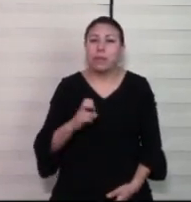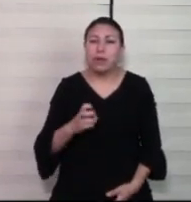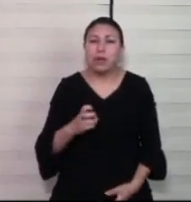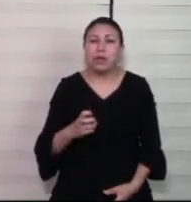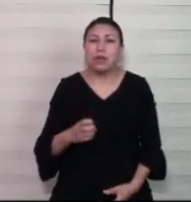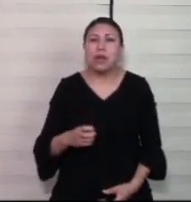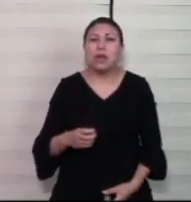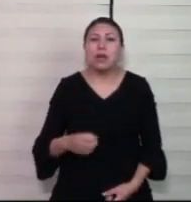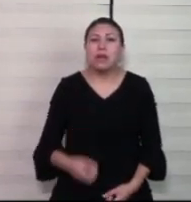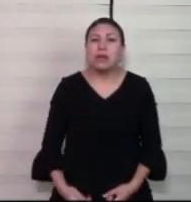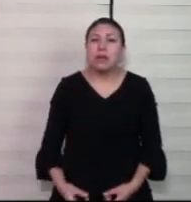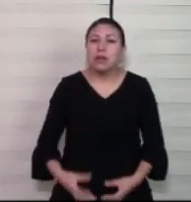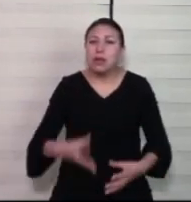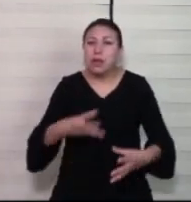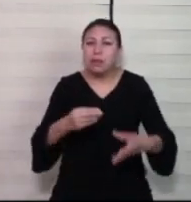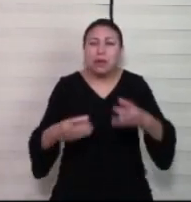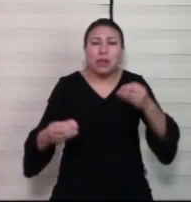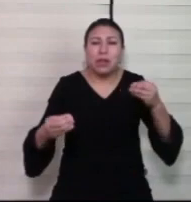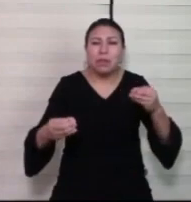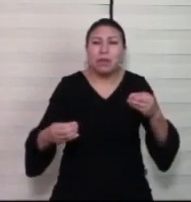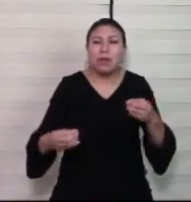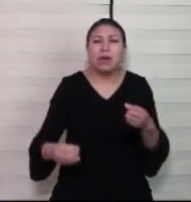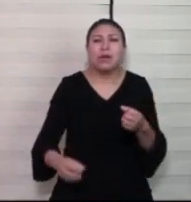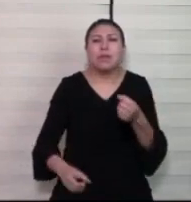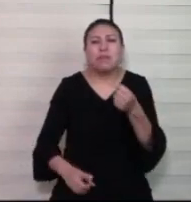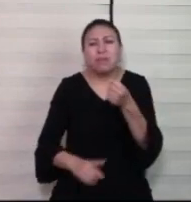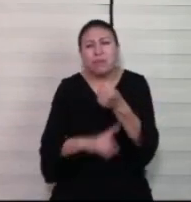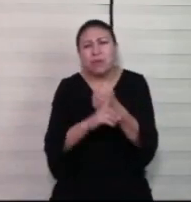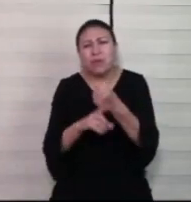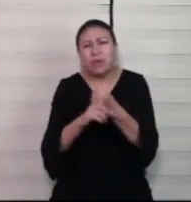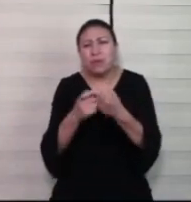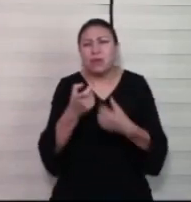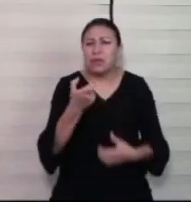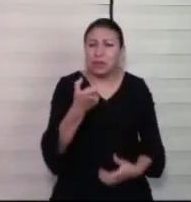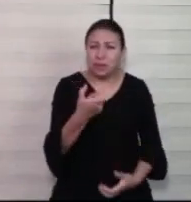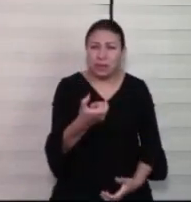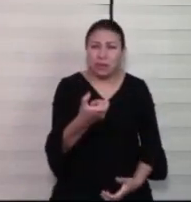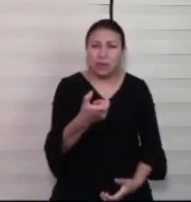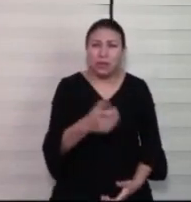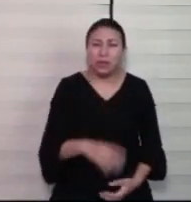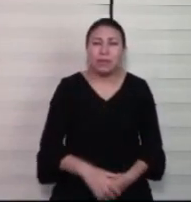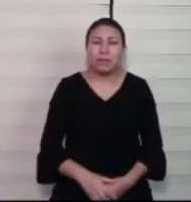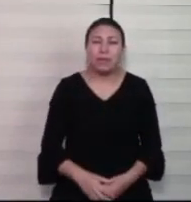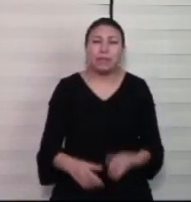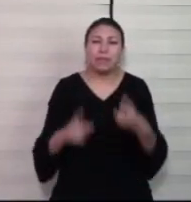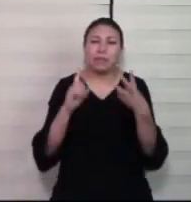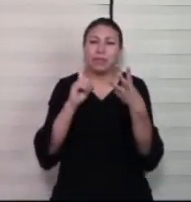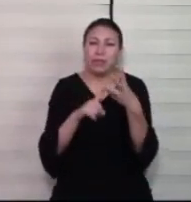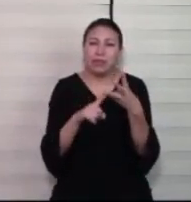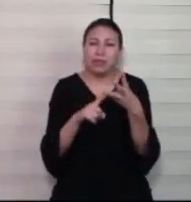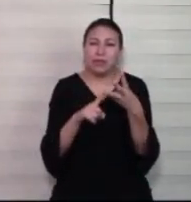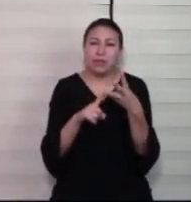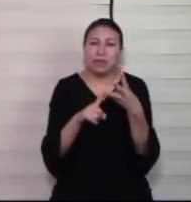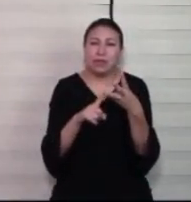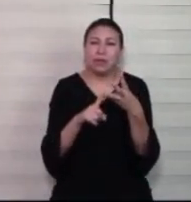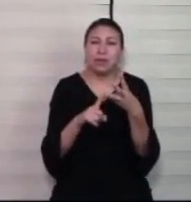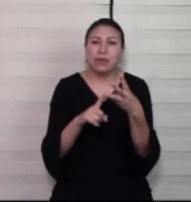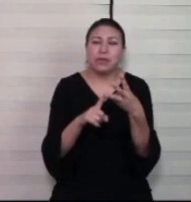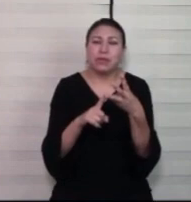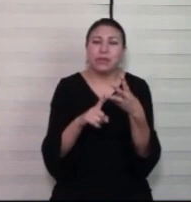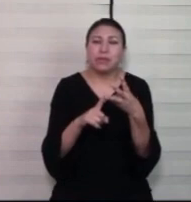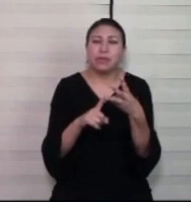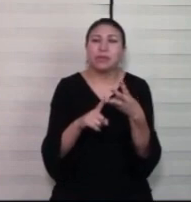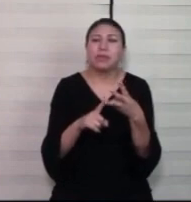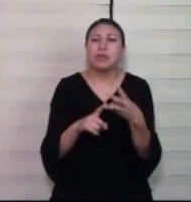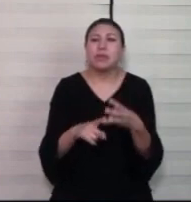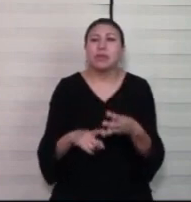pandemia ha afectado también el aspecto económico. Tercero, dice, la